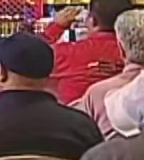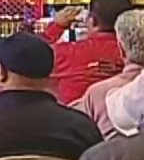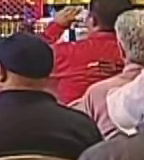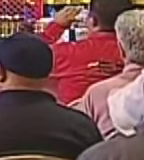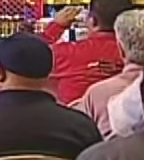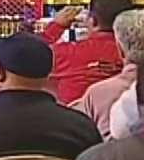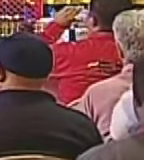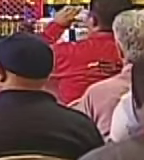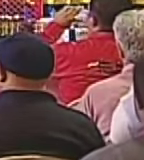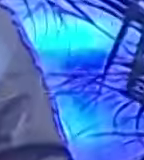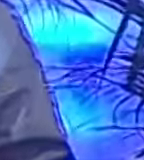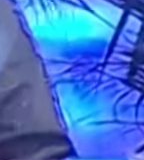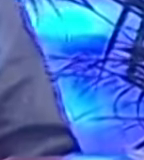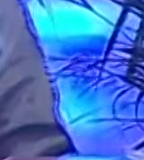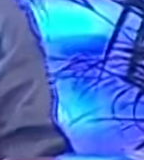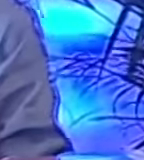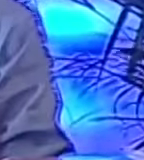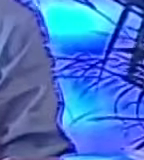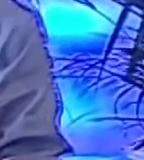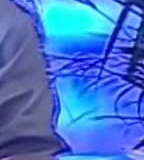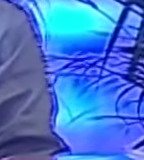Vicepresidente.